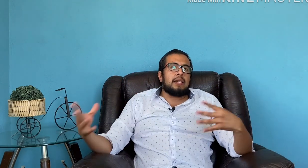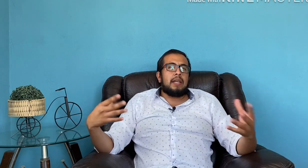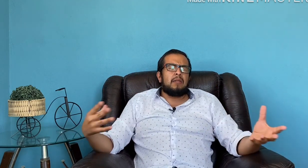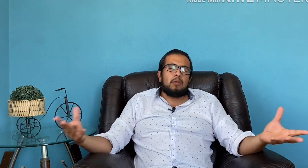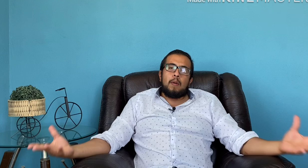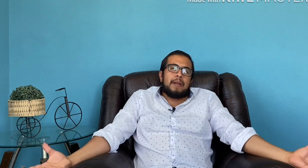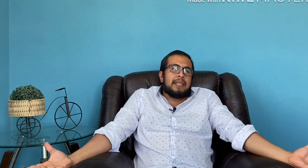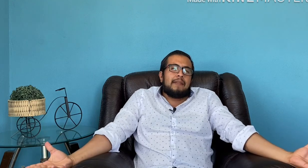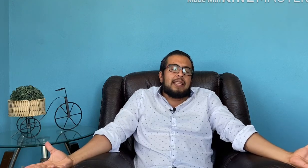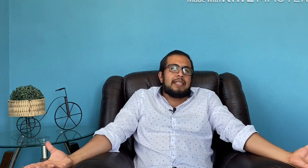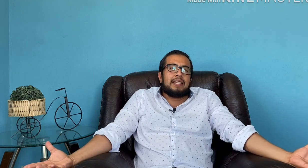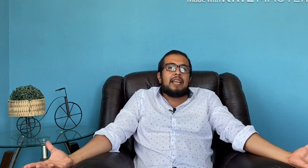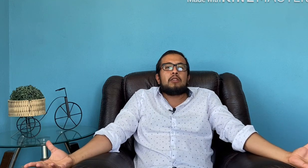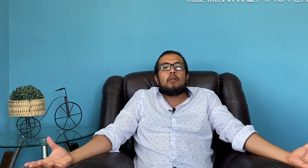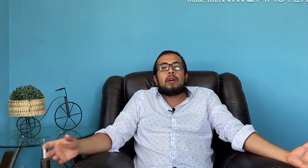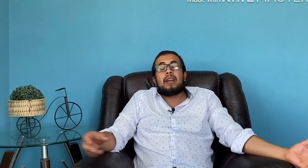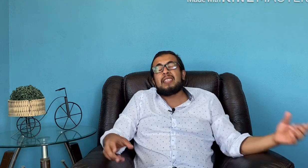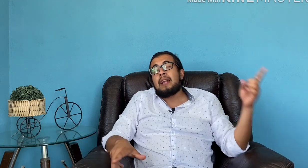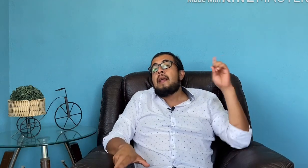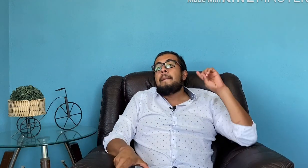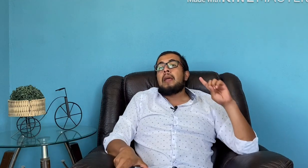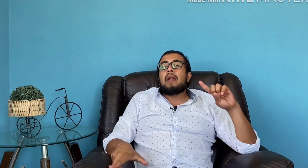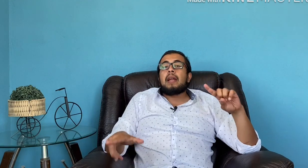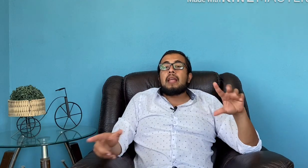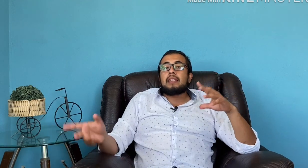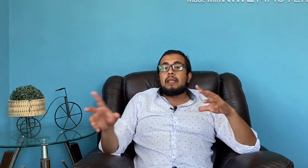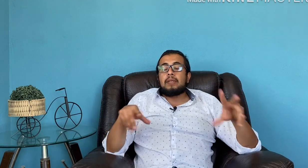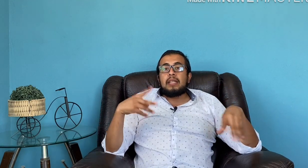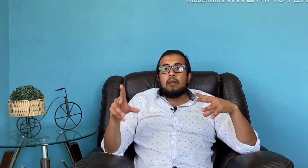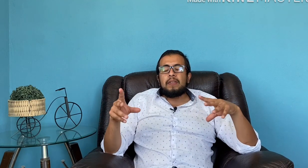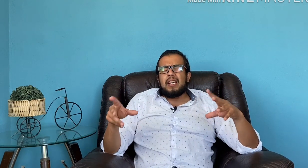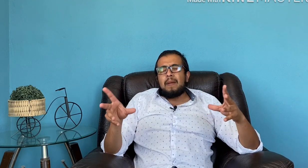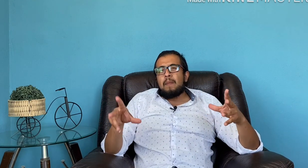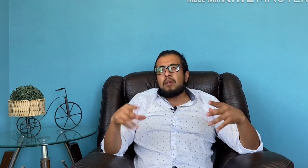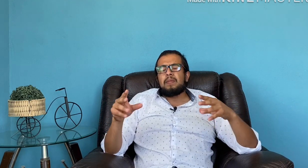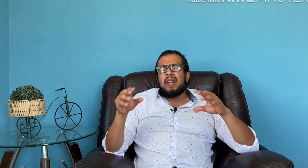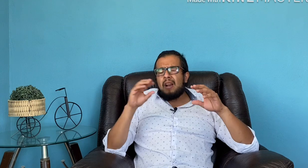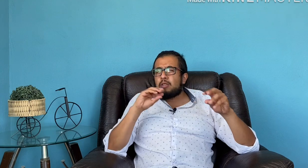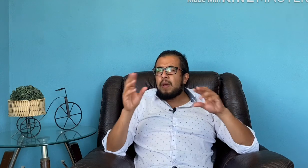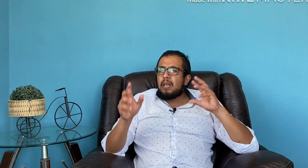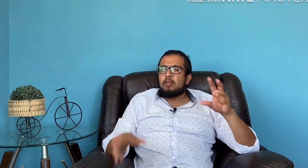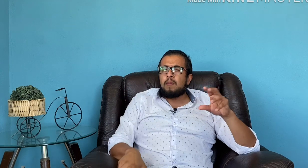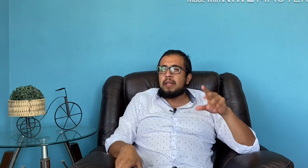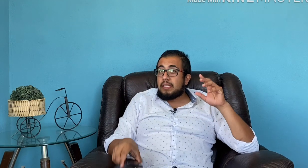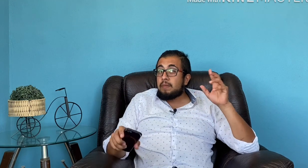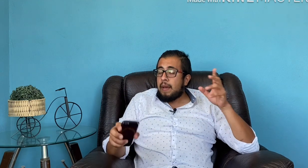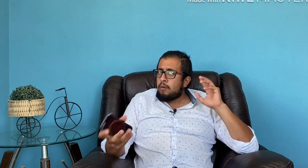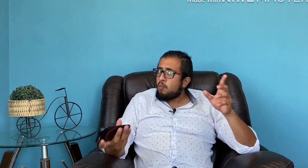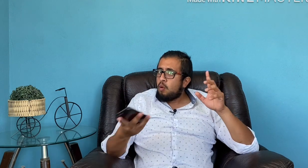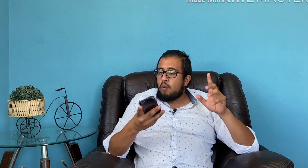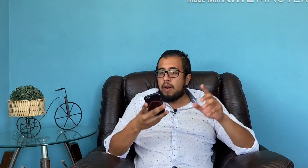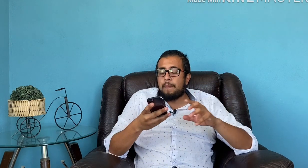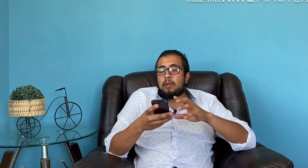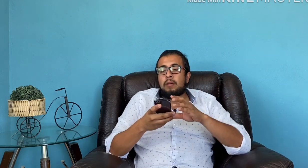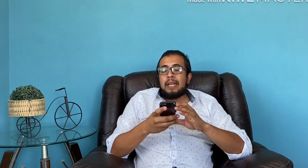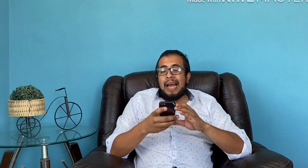trabajador del Estado, ¿no? Tu empresa te va a decir si tienes o no que regresar, pero la realidad es que a través del diario oficial también puedes ver los pequeños matices. Veamos